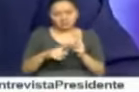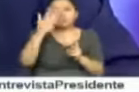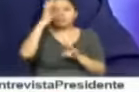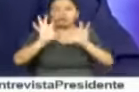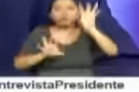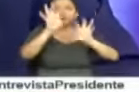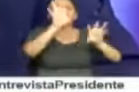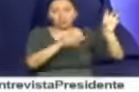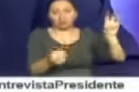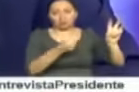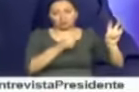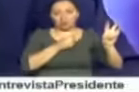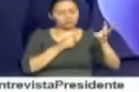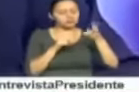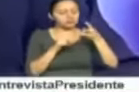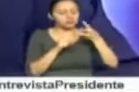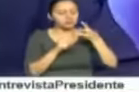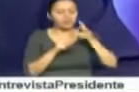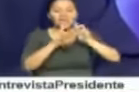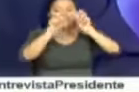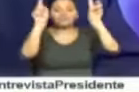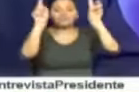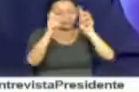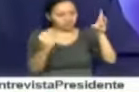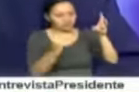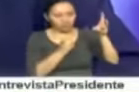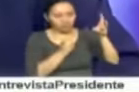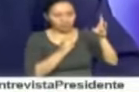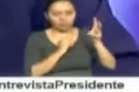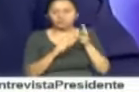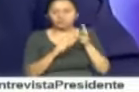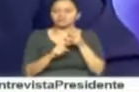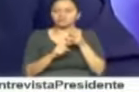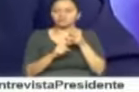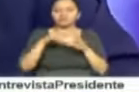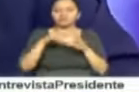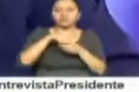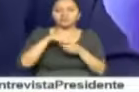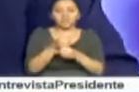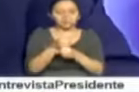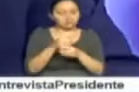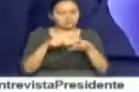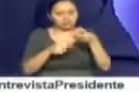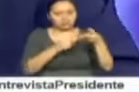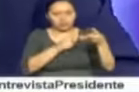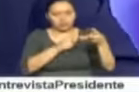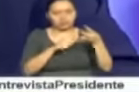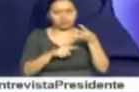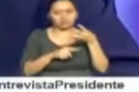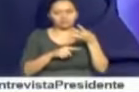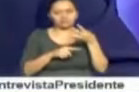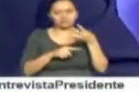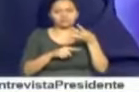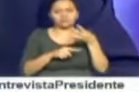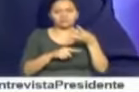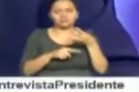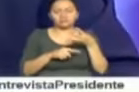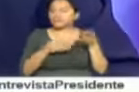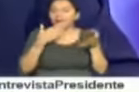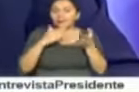museográfico, su propio sistema empresarial. Salió un general y iba a gerenciar antes con $6,000 de sueldo, por eso no le importaban mucho las